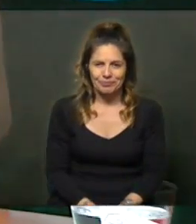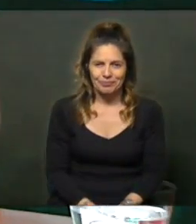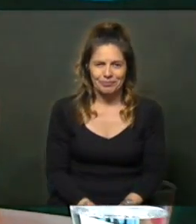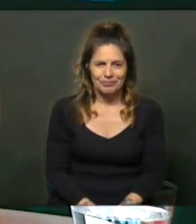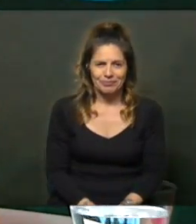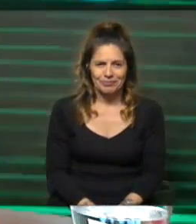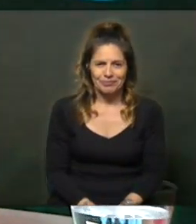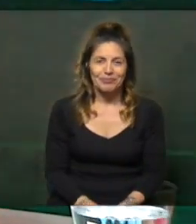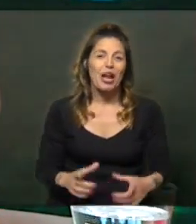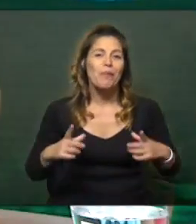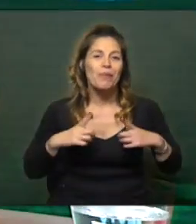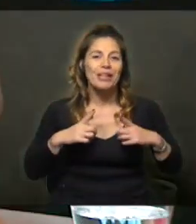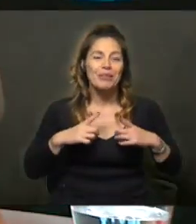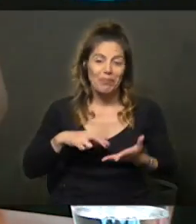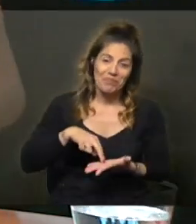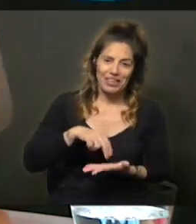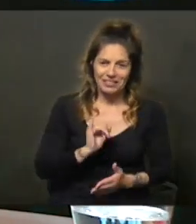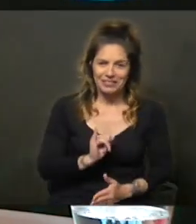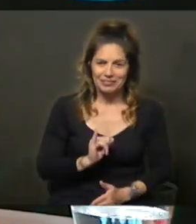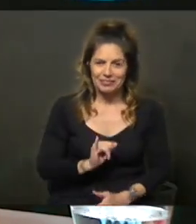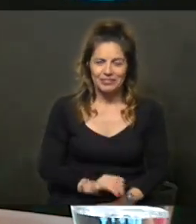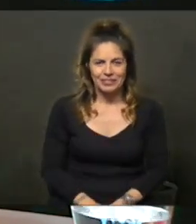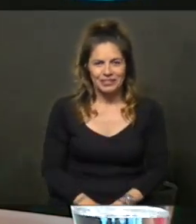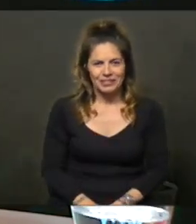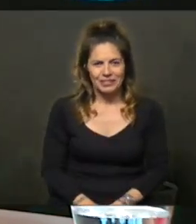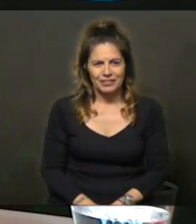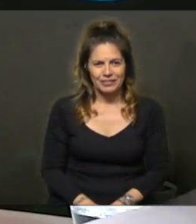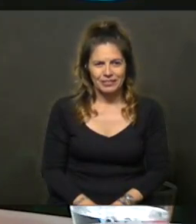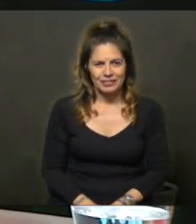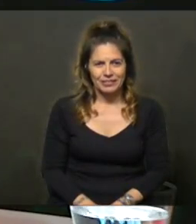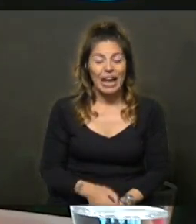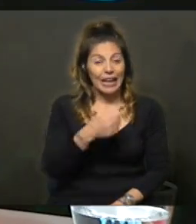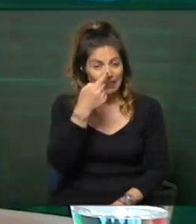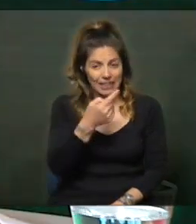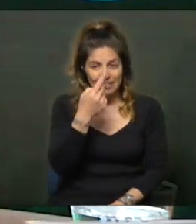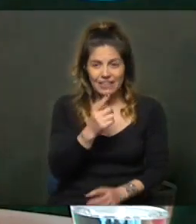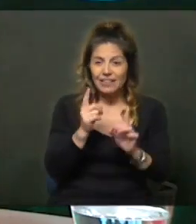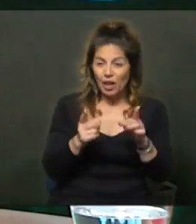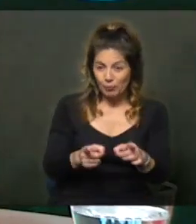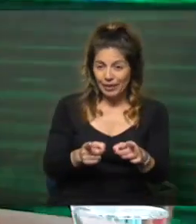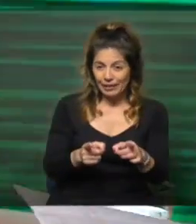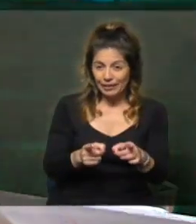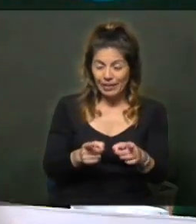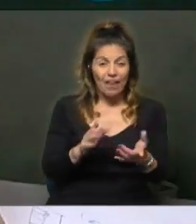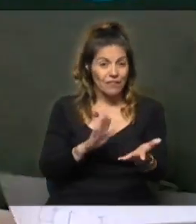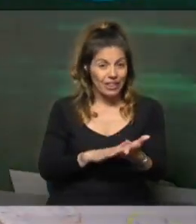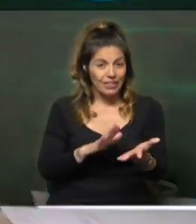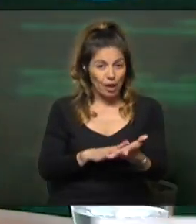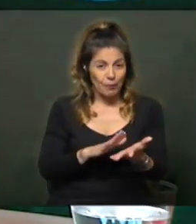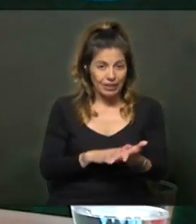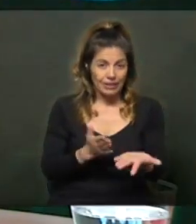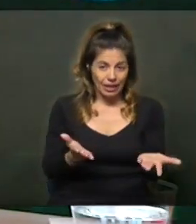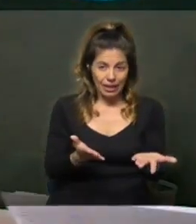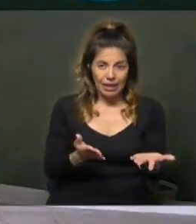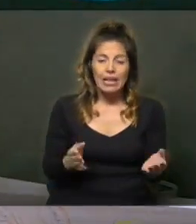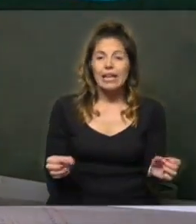esperar mientras endereza no una cosa Maite interesante también es que evidentemente el el el el